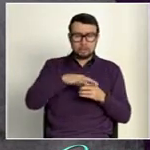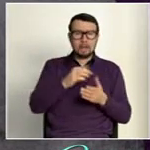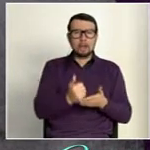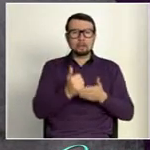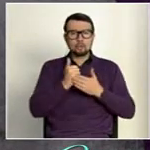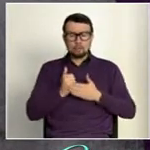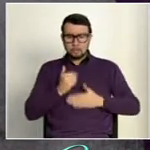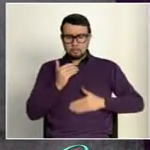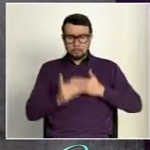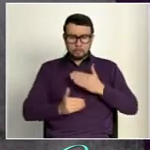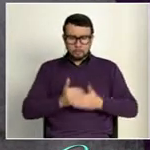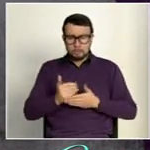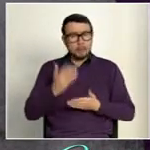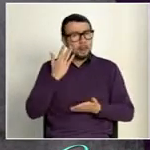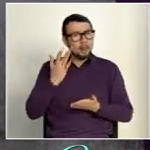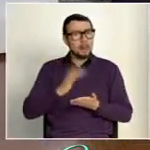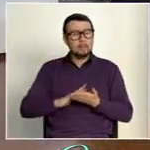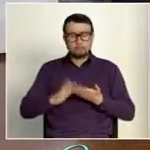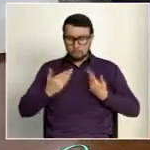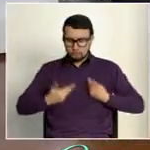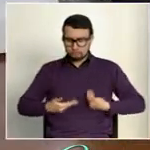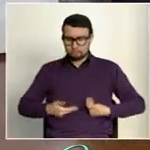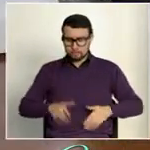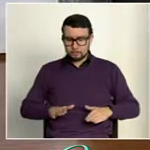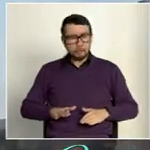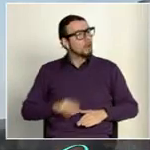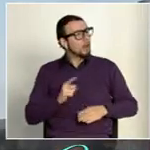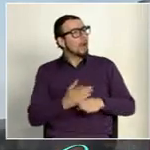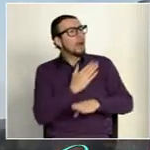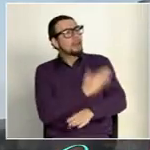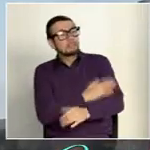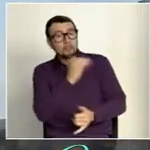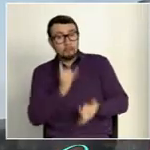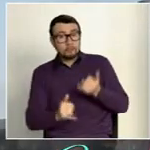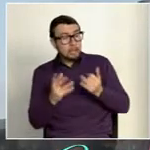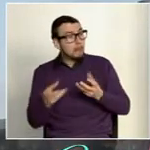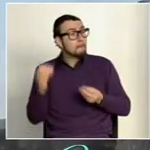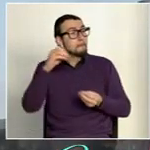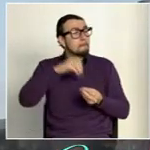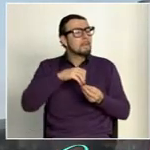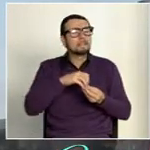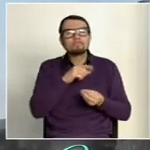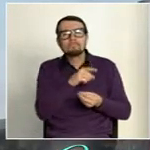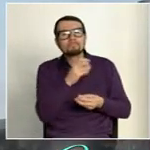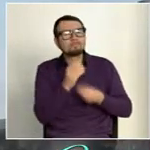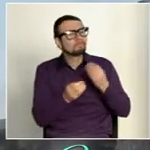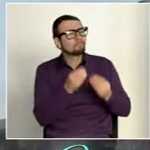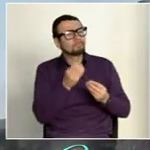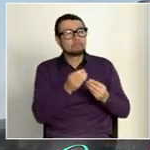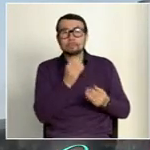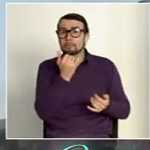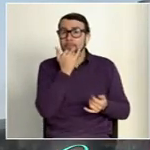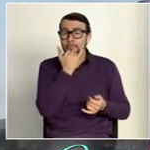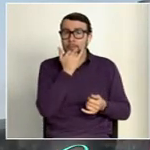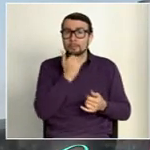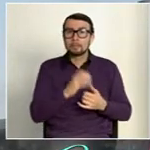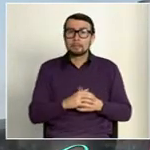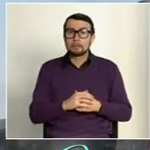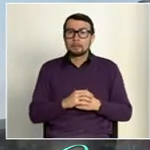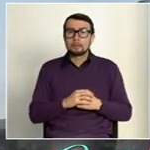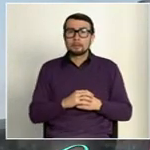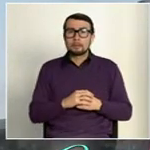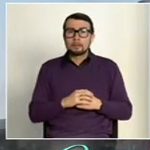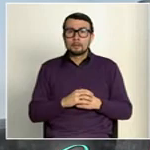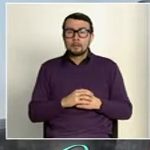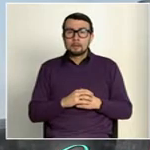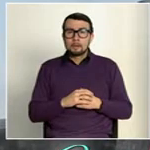de desintoxicación. Perfecto. Y una cosa que quería agregar antes de terminar el programa es lo siguiente, porque me parece